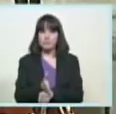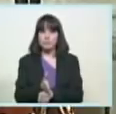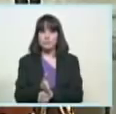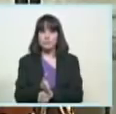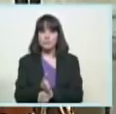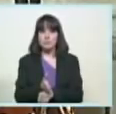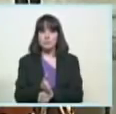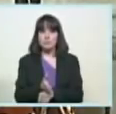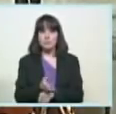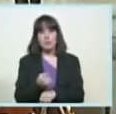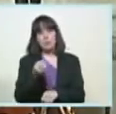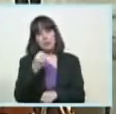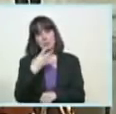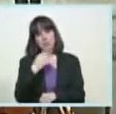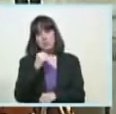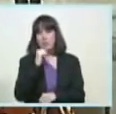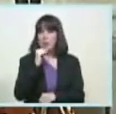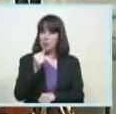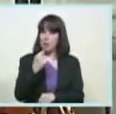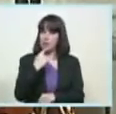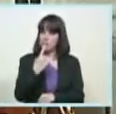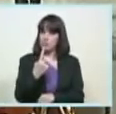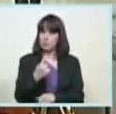para bien y para mal digo